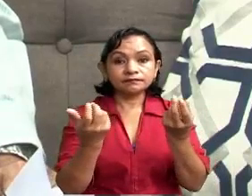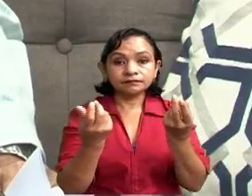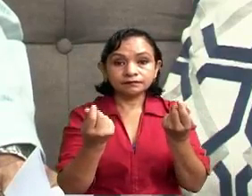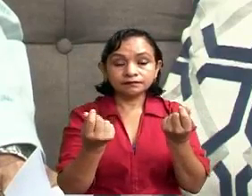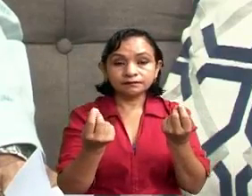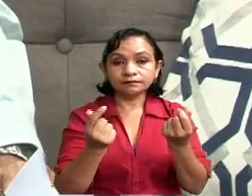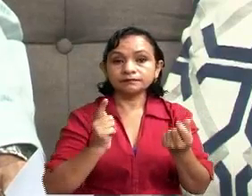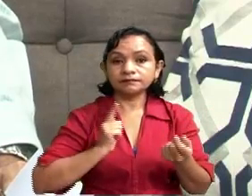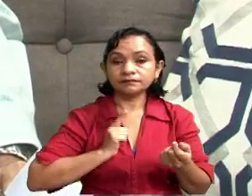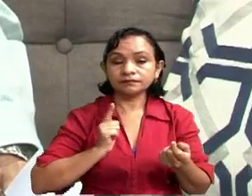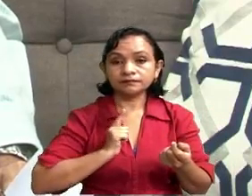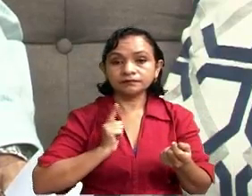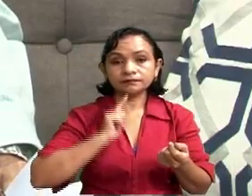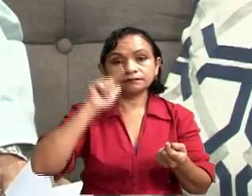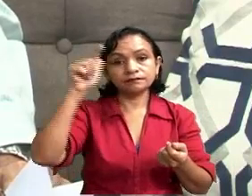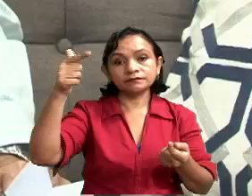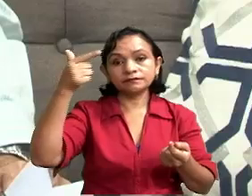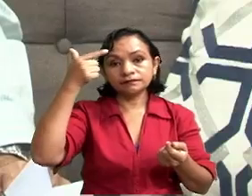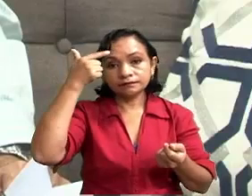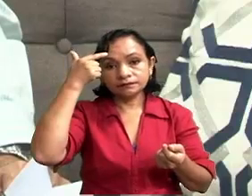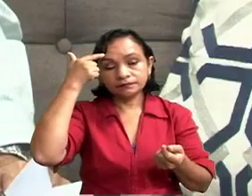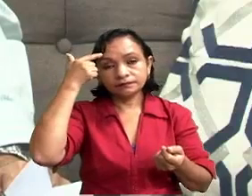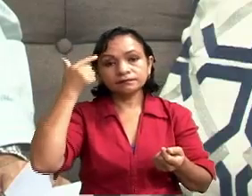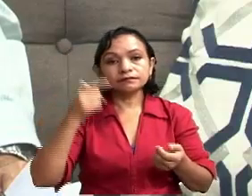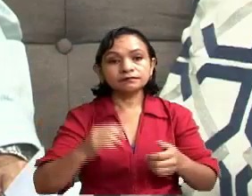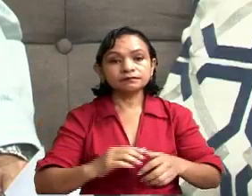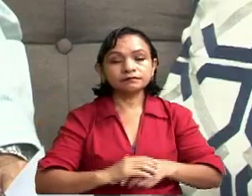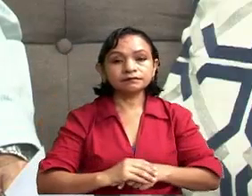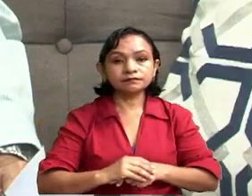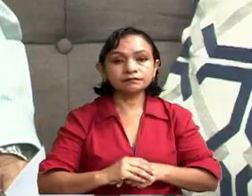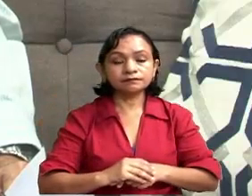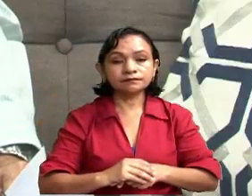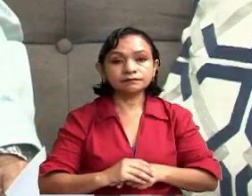que tiene el gobierno